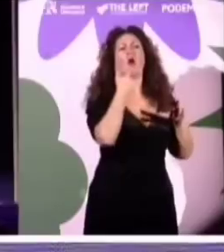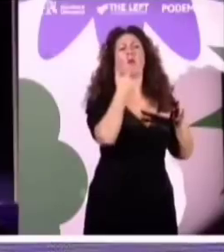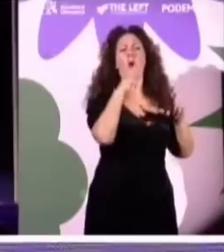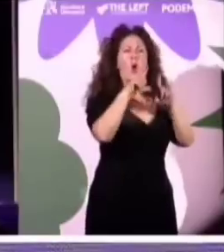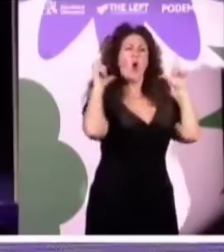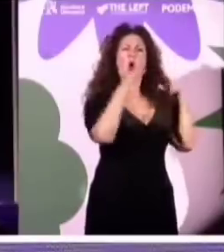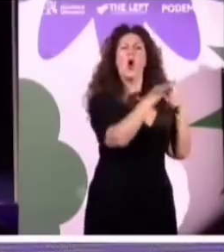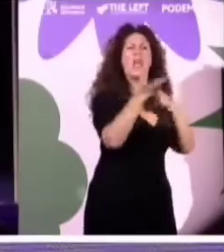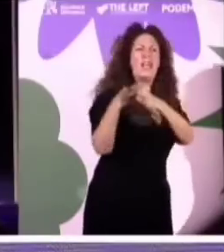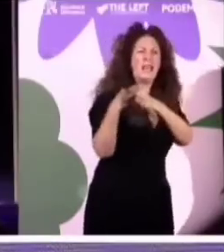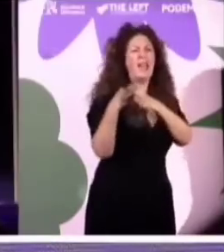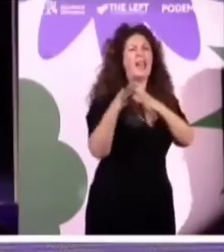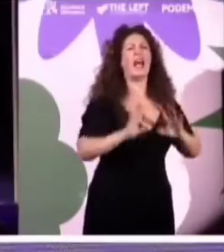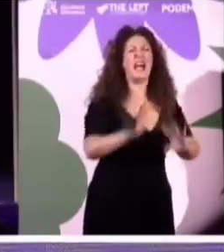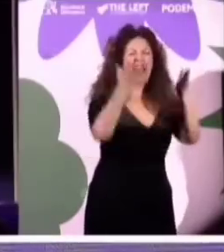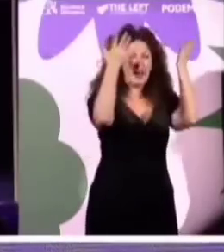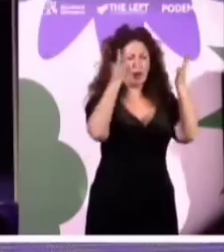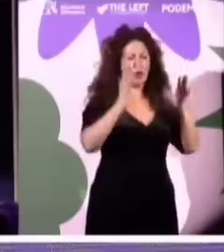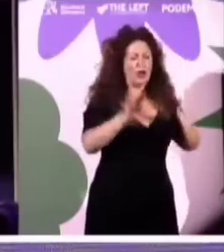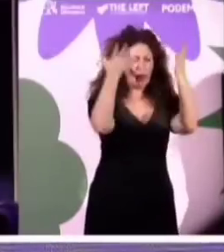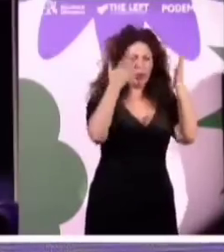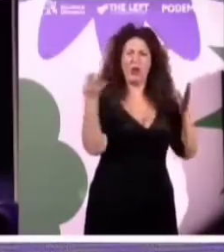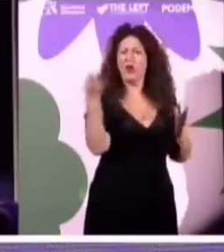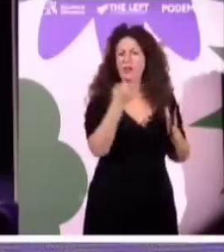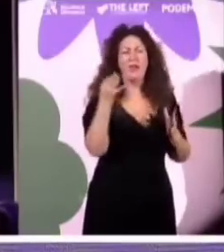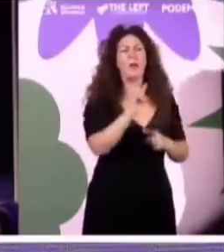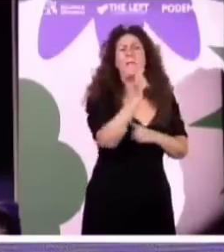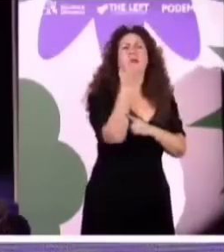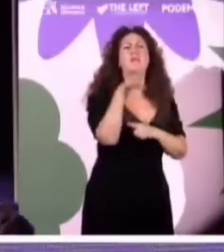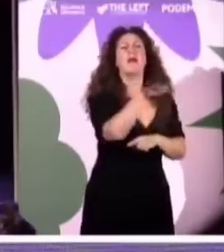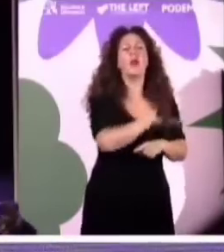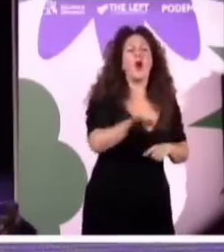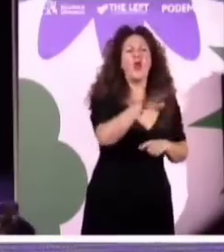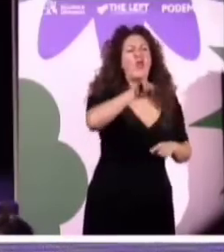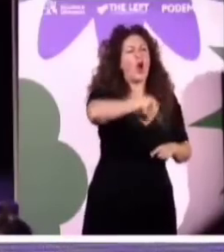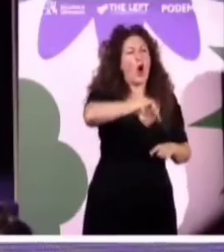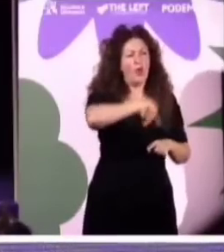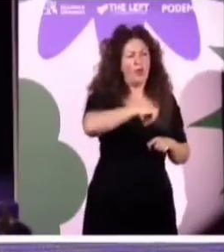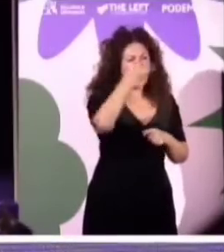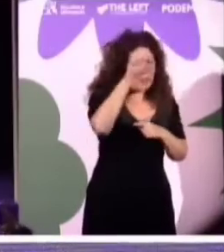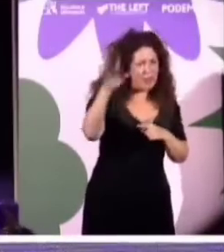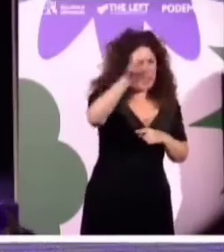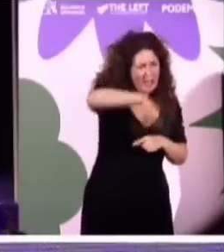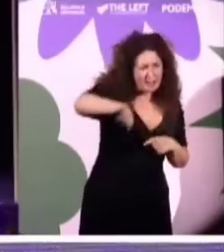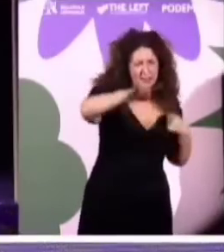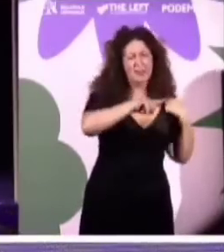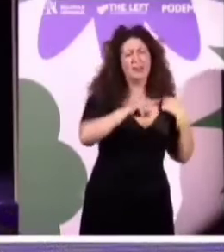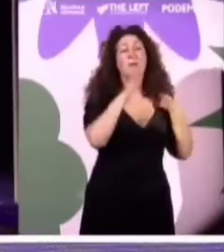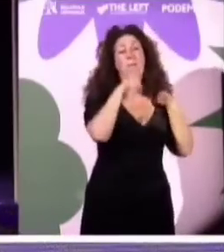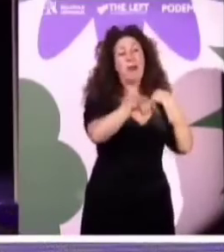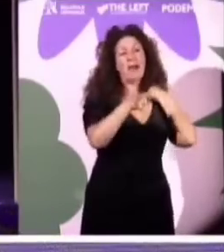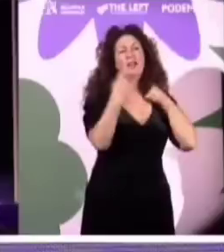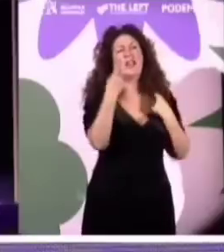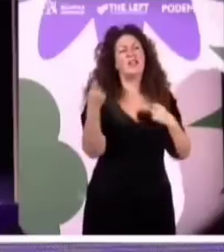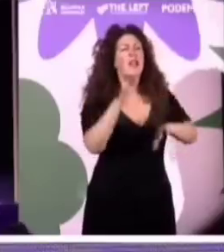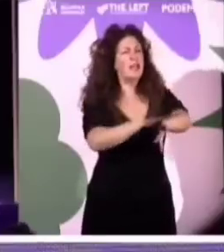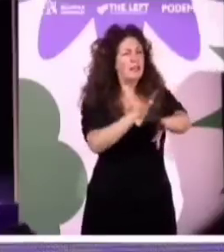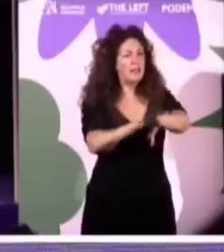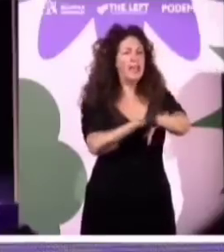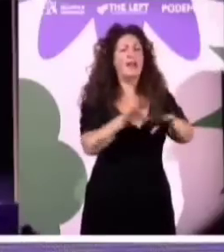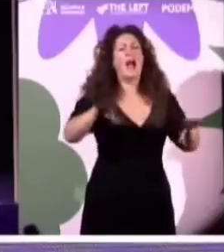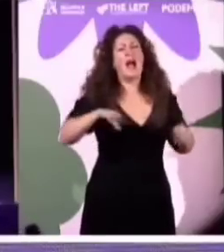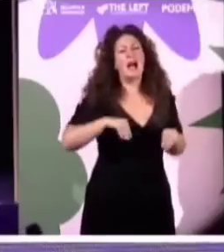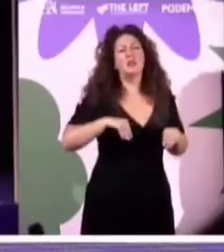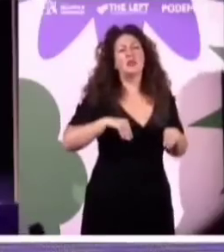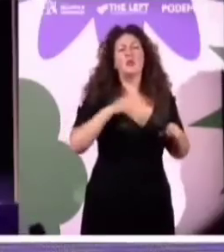de una revolución que tiene que operar en primer lugar en las conciencias. Y para eso necesitamos que esa izquierda asuma entre